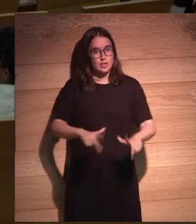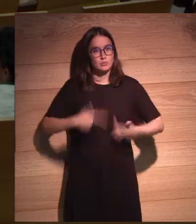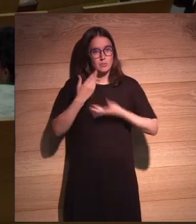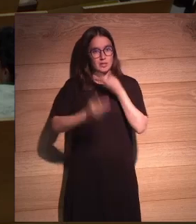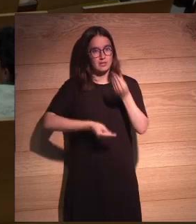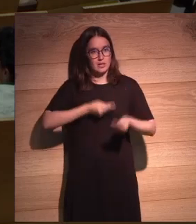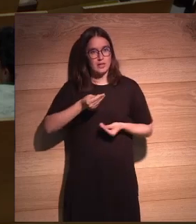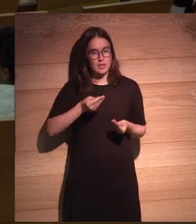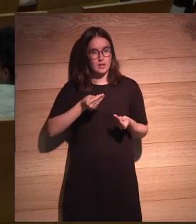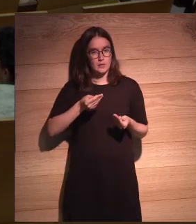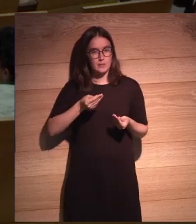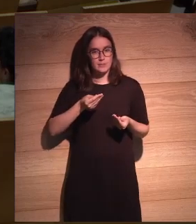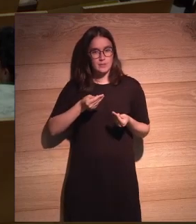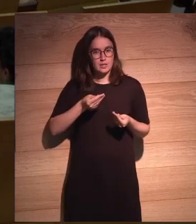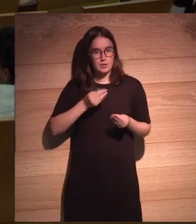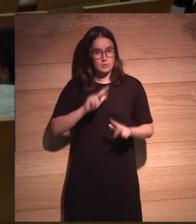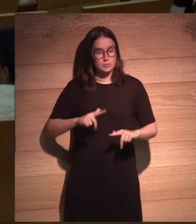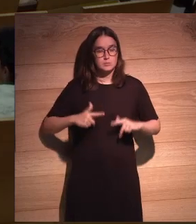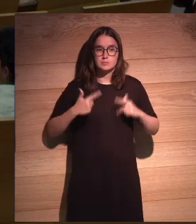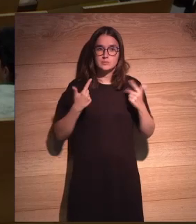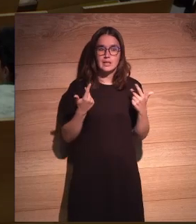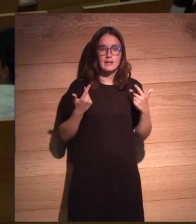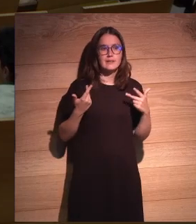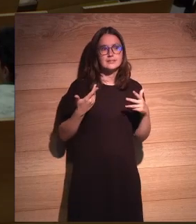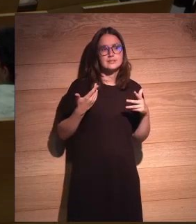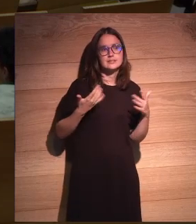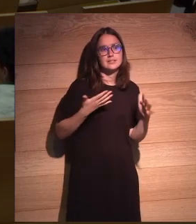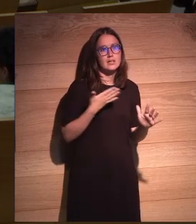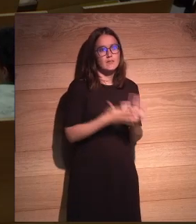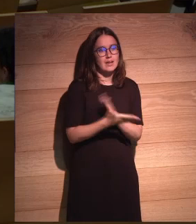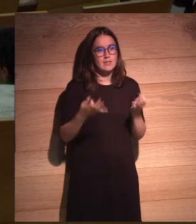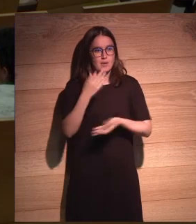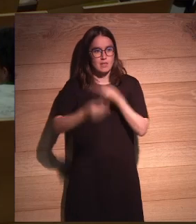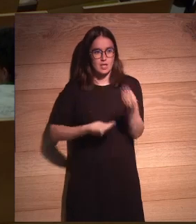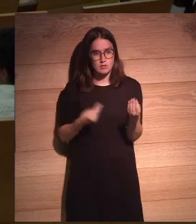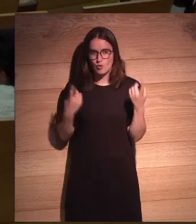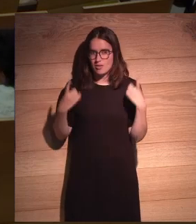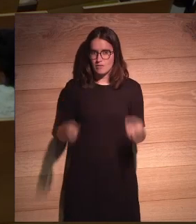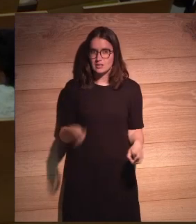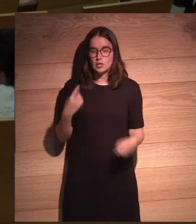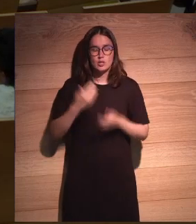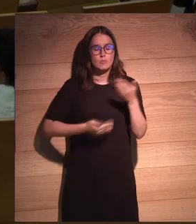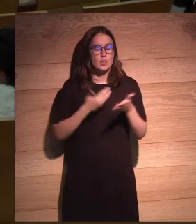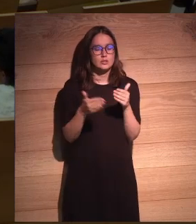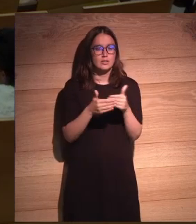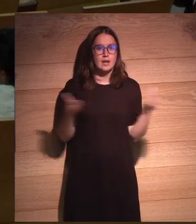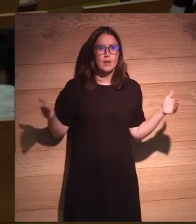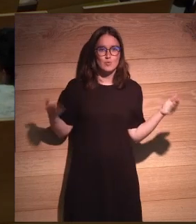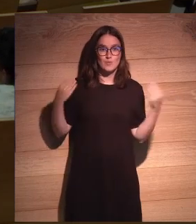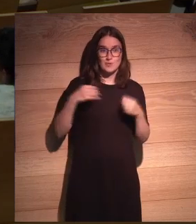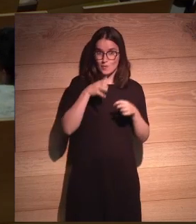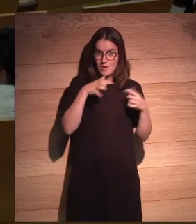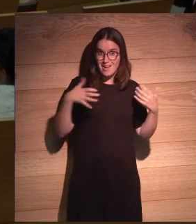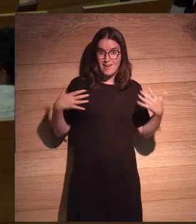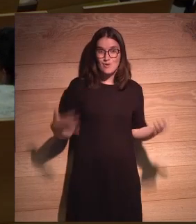permite hacer, no por eso de que nos la permita, debemos de poder hacerlo. Y en un proceso tan amplio como el que